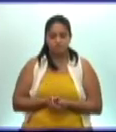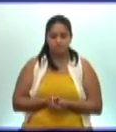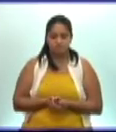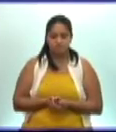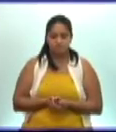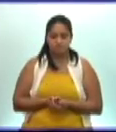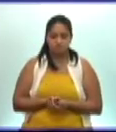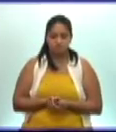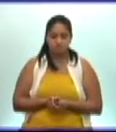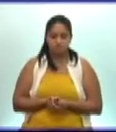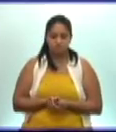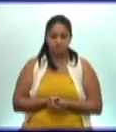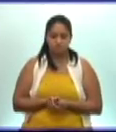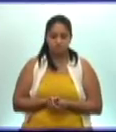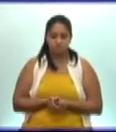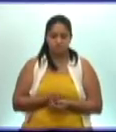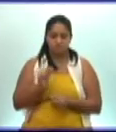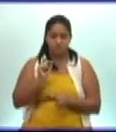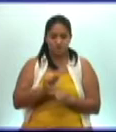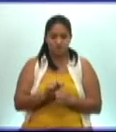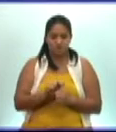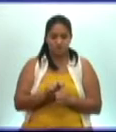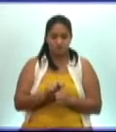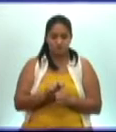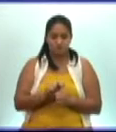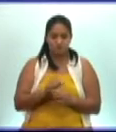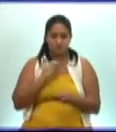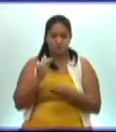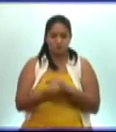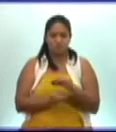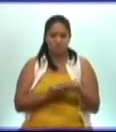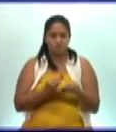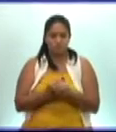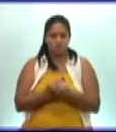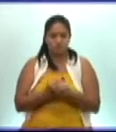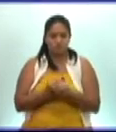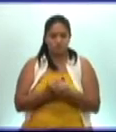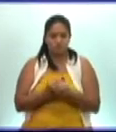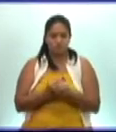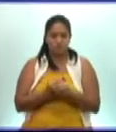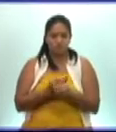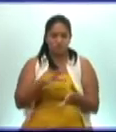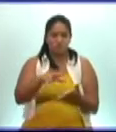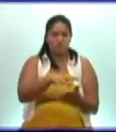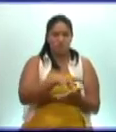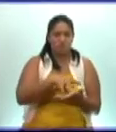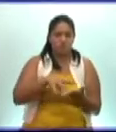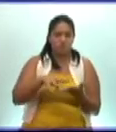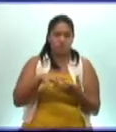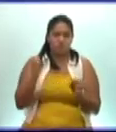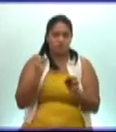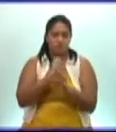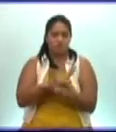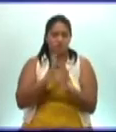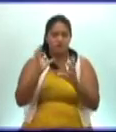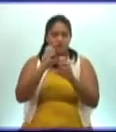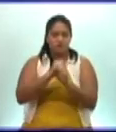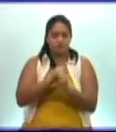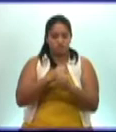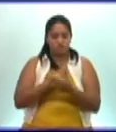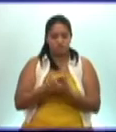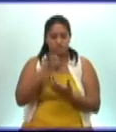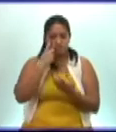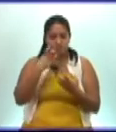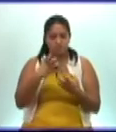luminosos coherentes que dan lugar a una sucesión de zonas claras y oscuras. Y en este caso es importante el